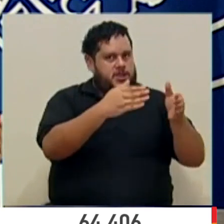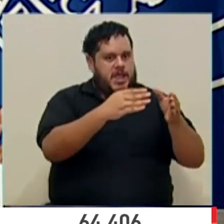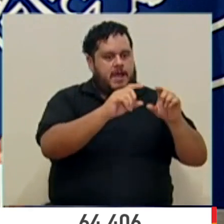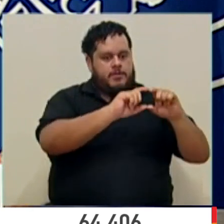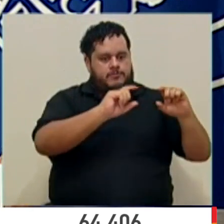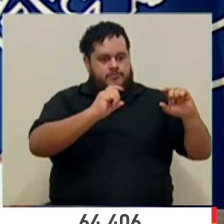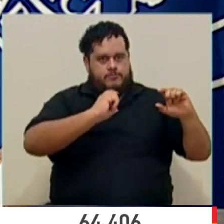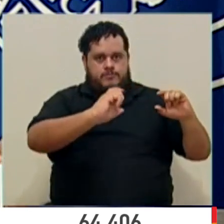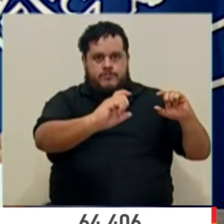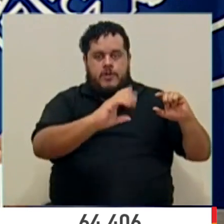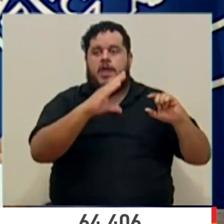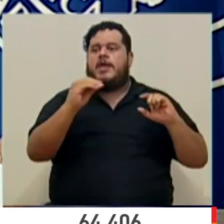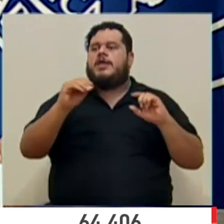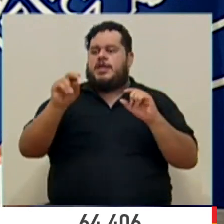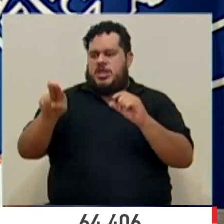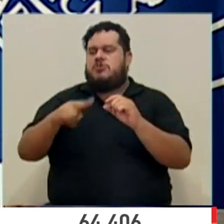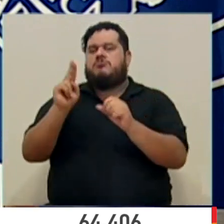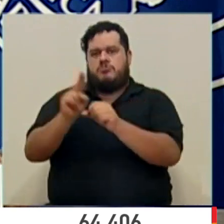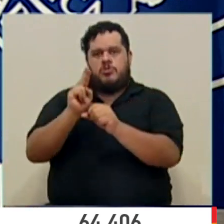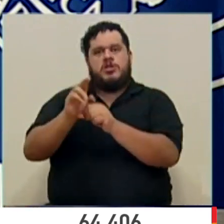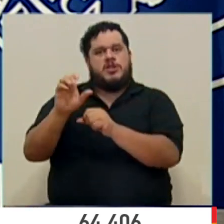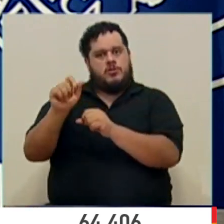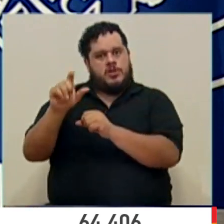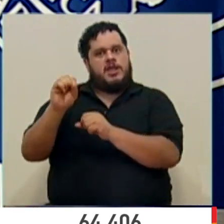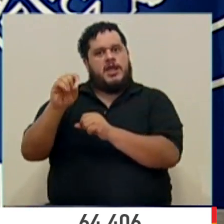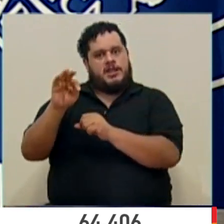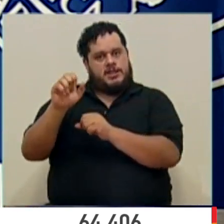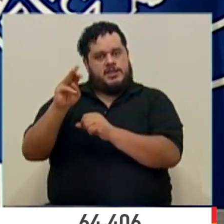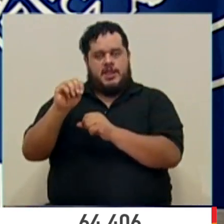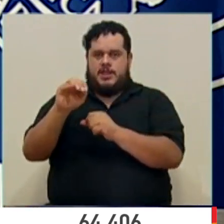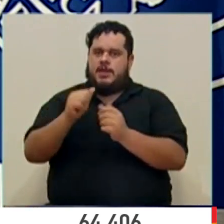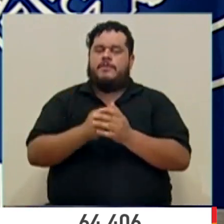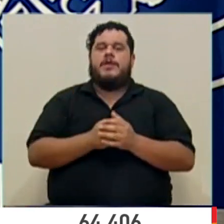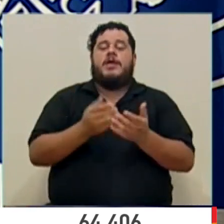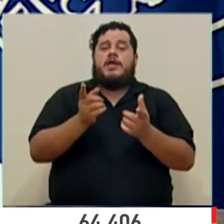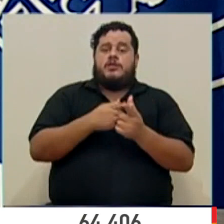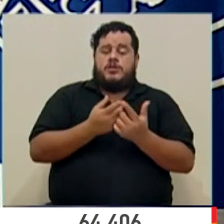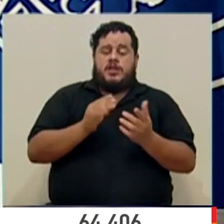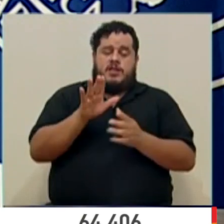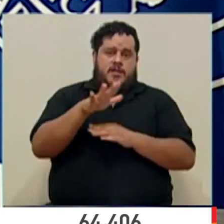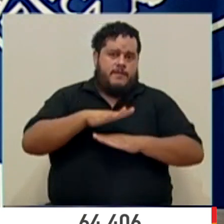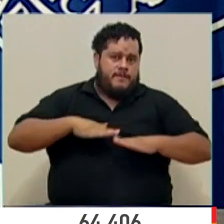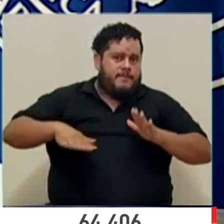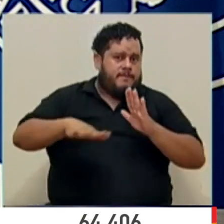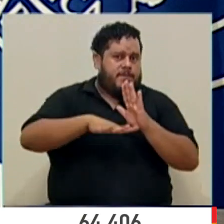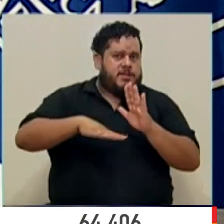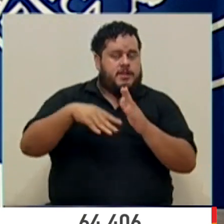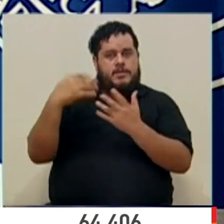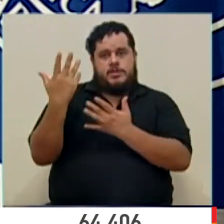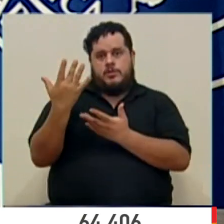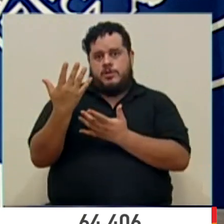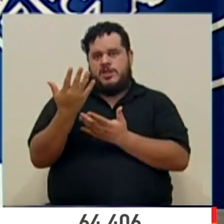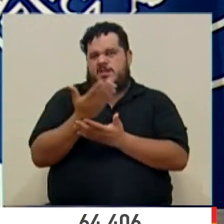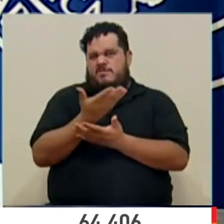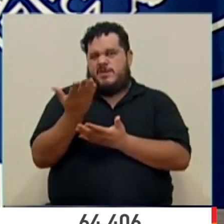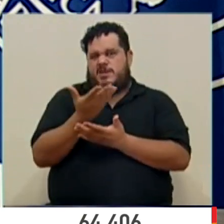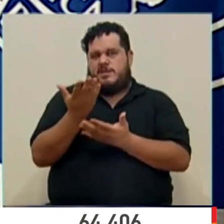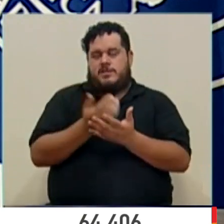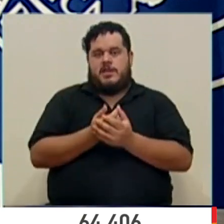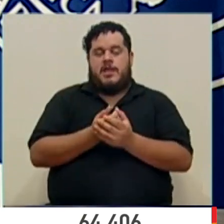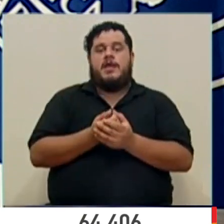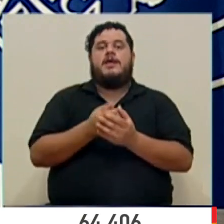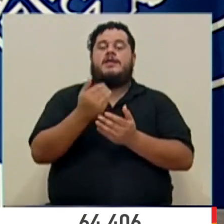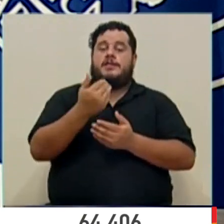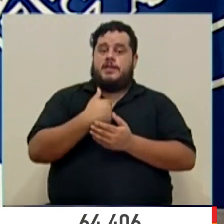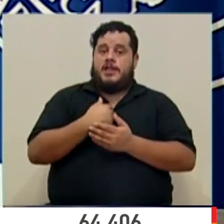sí podrán utilizarse las áreas de calistenia. Entonces, básicamente, lo que se espera entonces es que si es